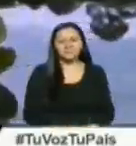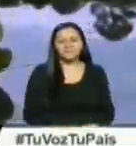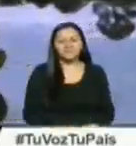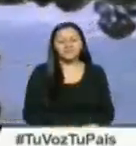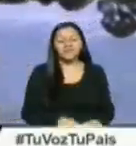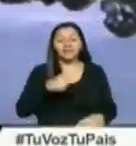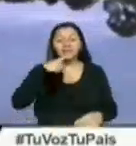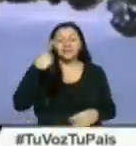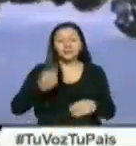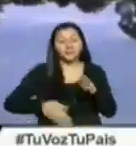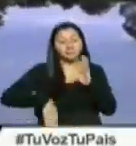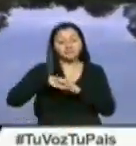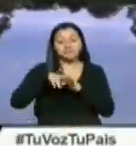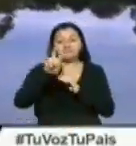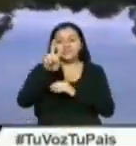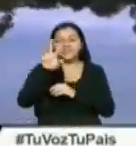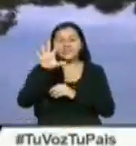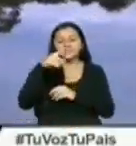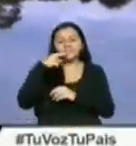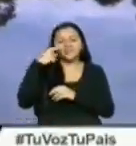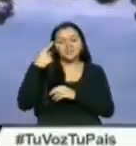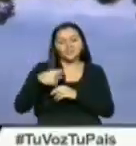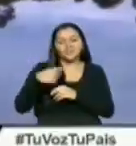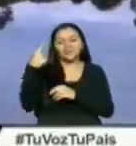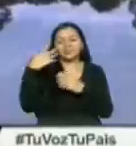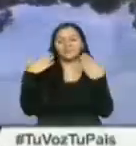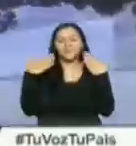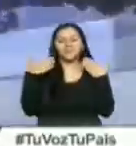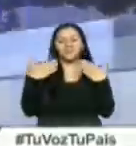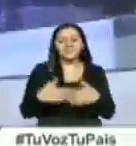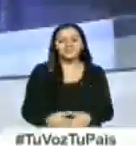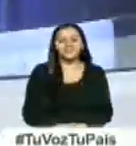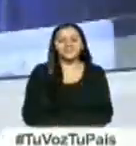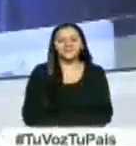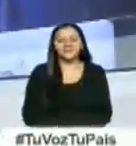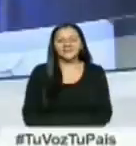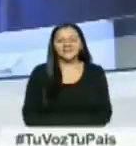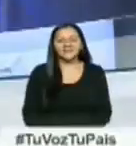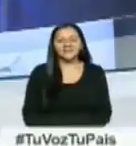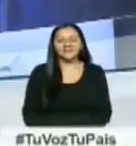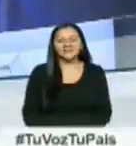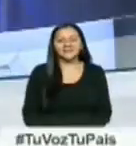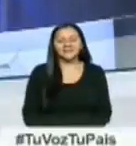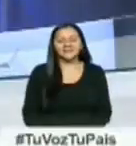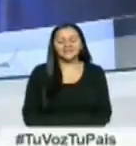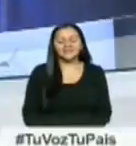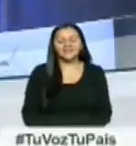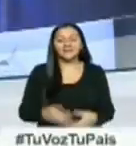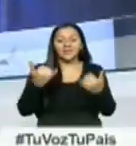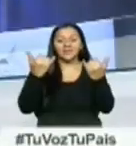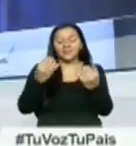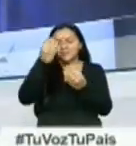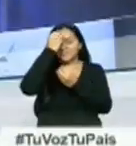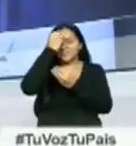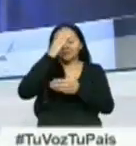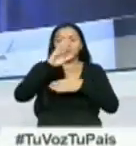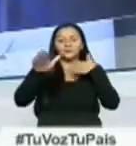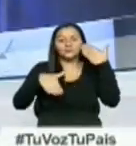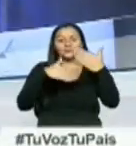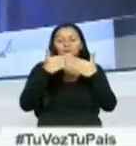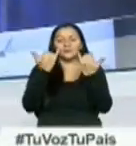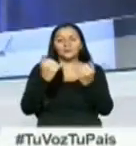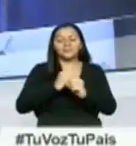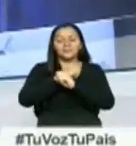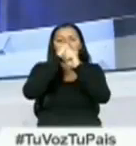Su temperatura promedio alcanza los 25 grados centígrados. Esta es la información que tenemos en esta